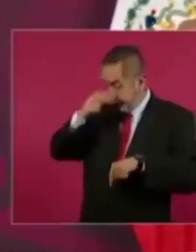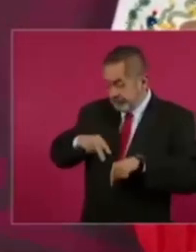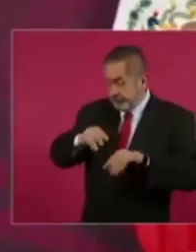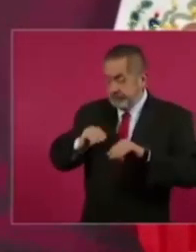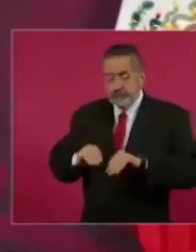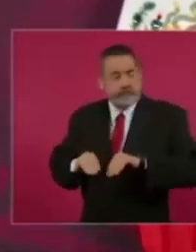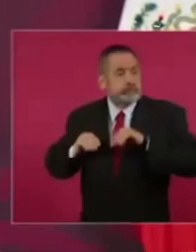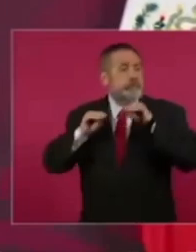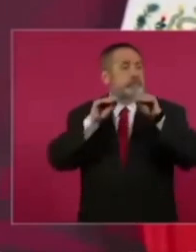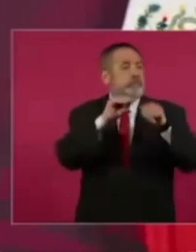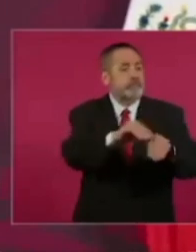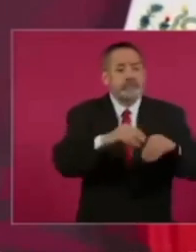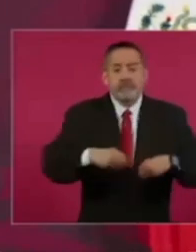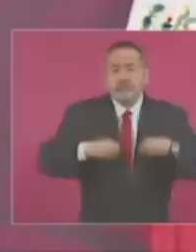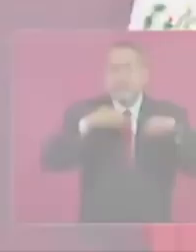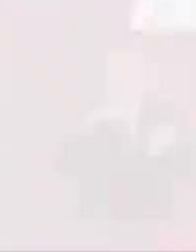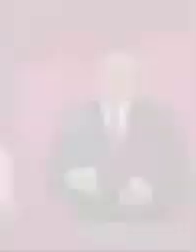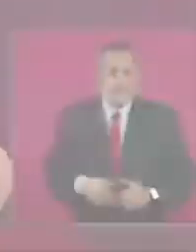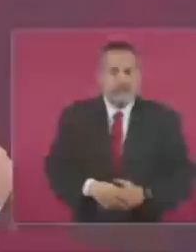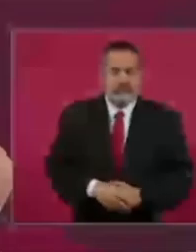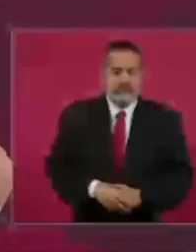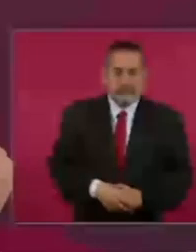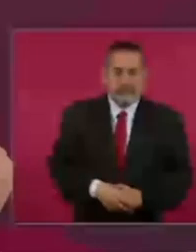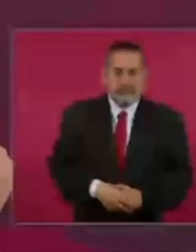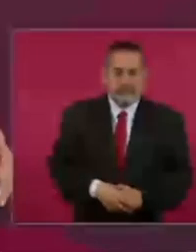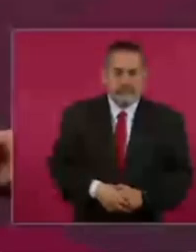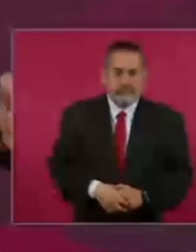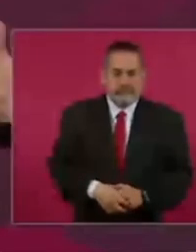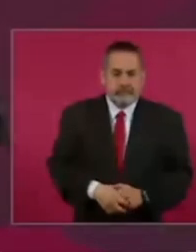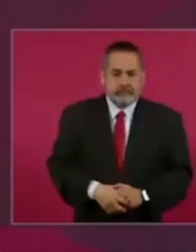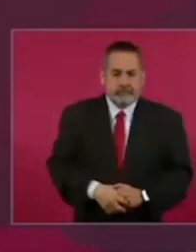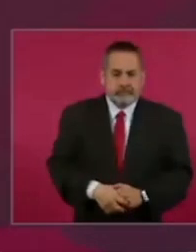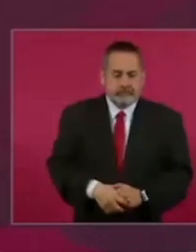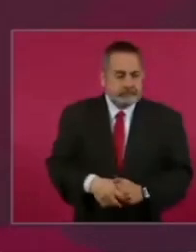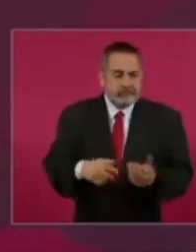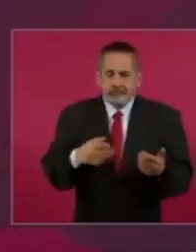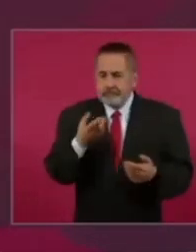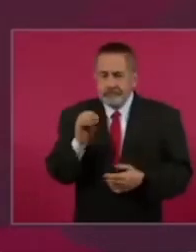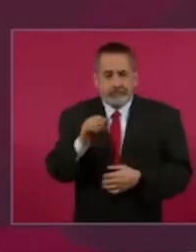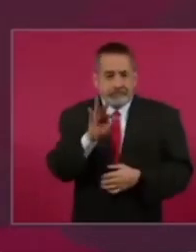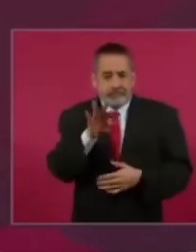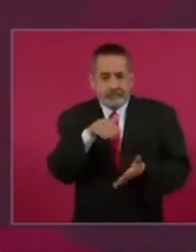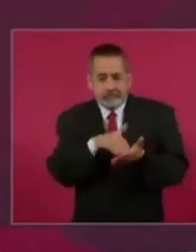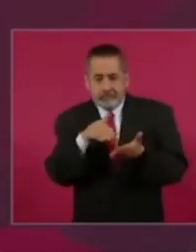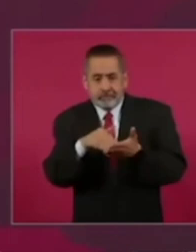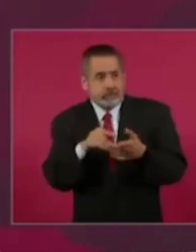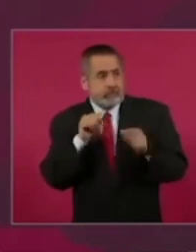en Estados Unidos 40 millones de mexicanos. ¿Cómo no vamos a tener